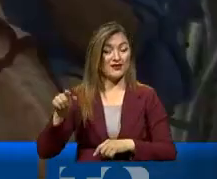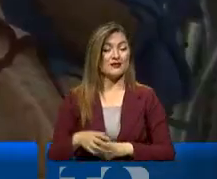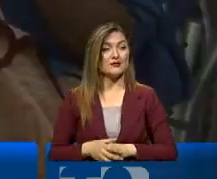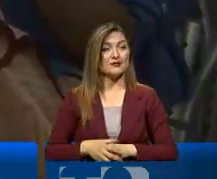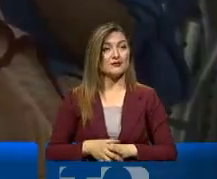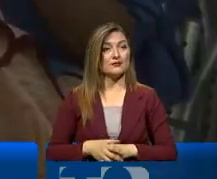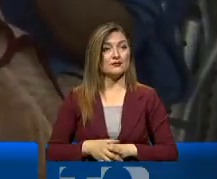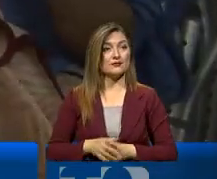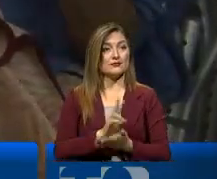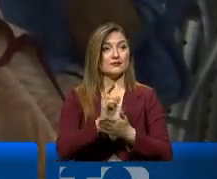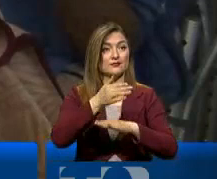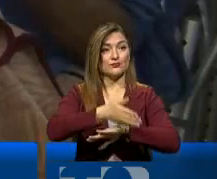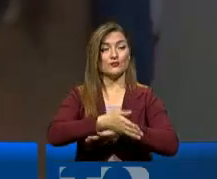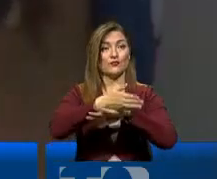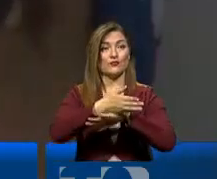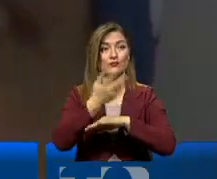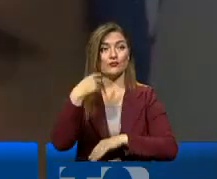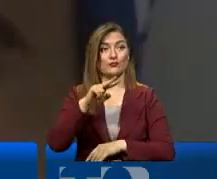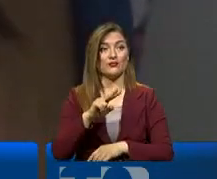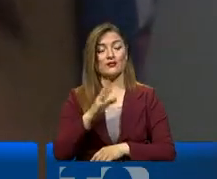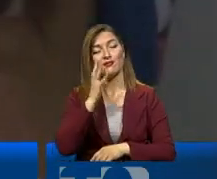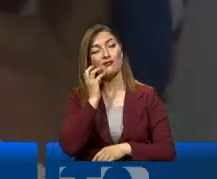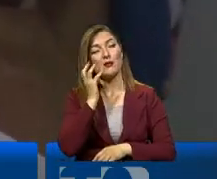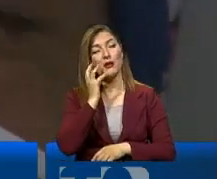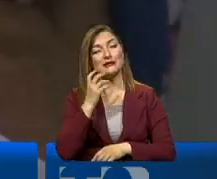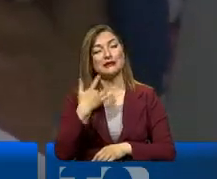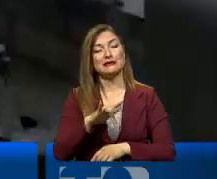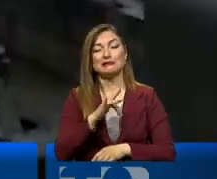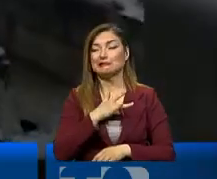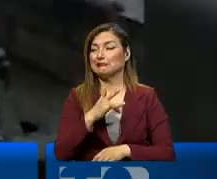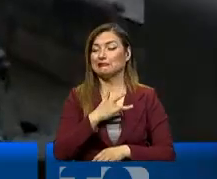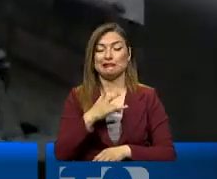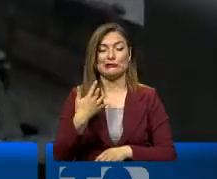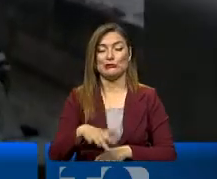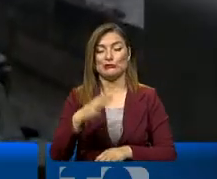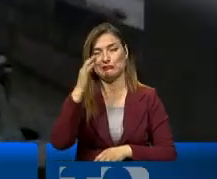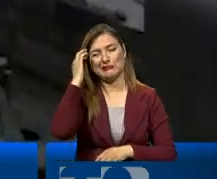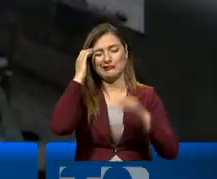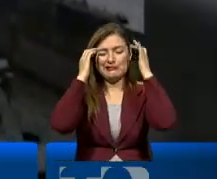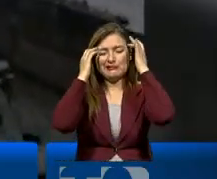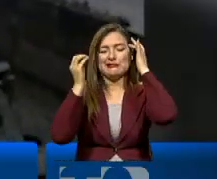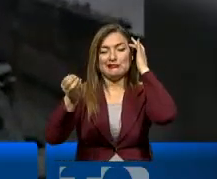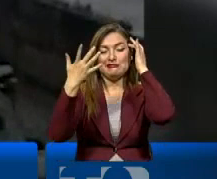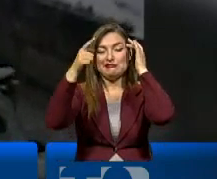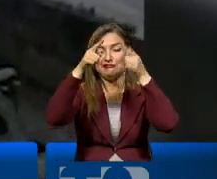dos semanas después las escenas que vivió ese trágico día se mantienen intactas en su cabeza